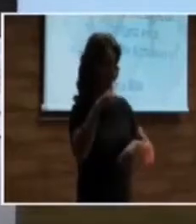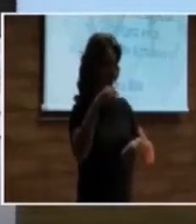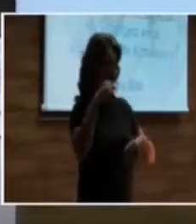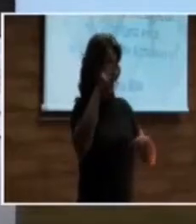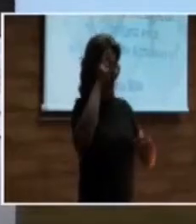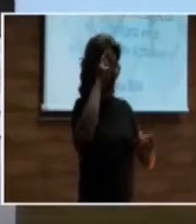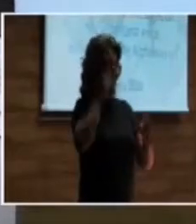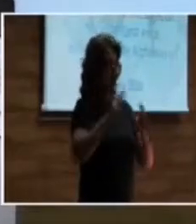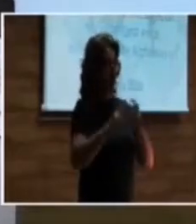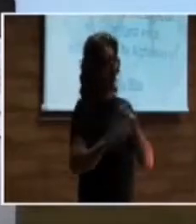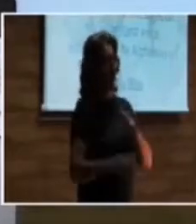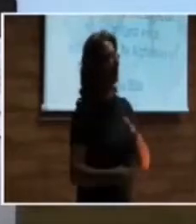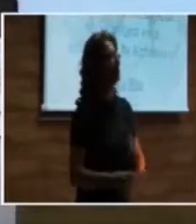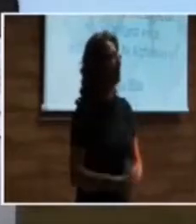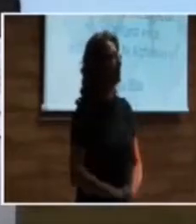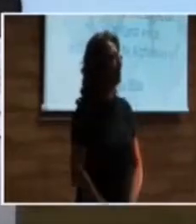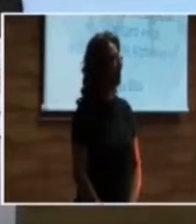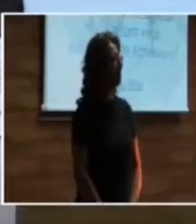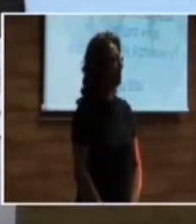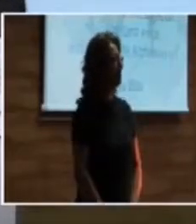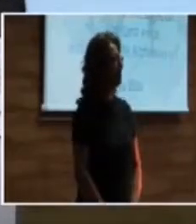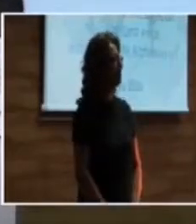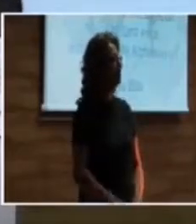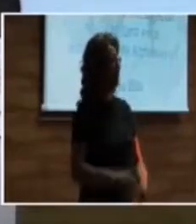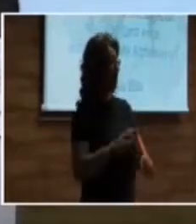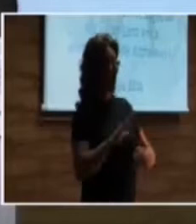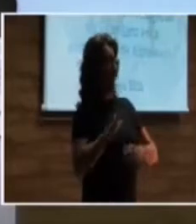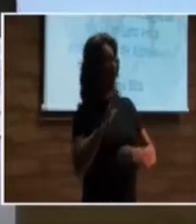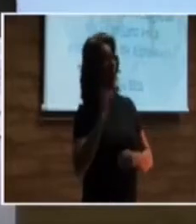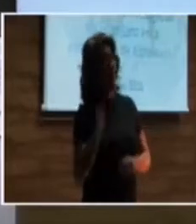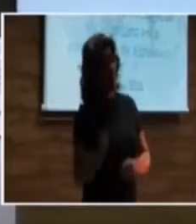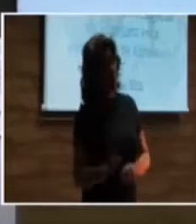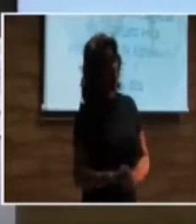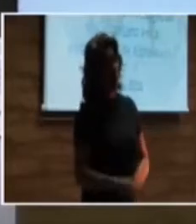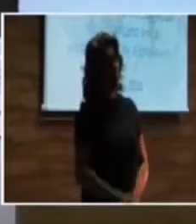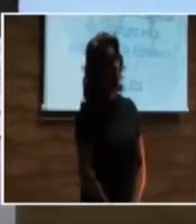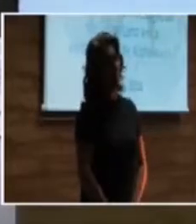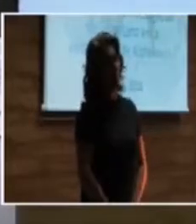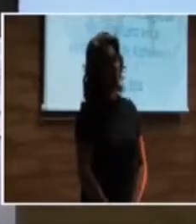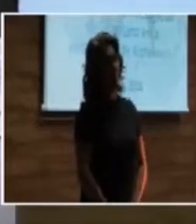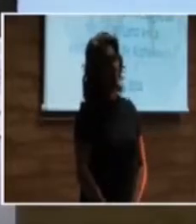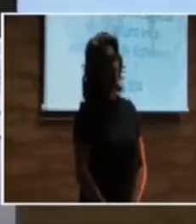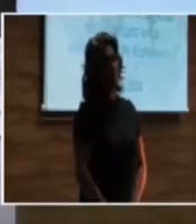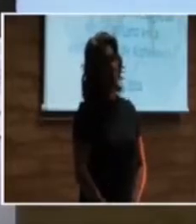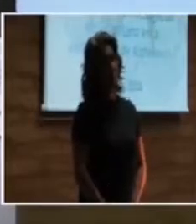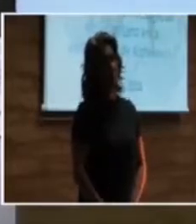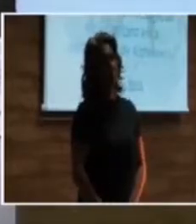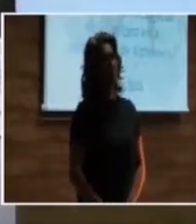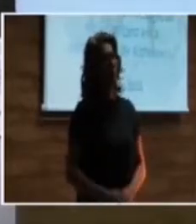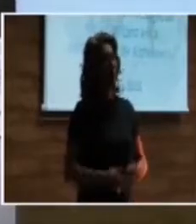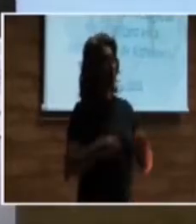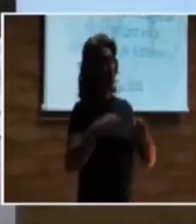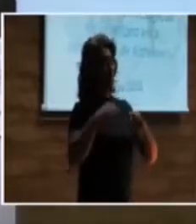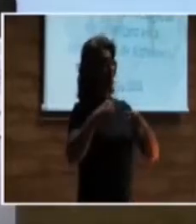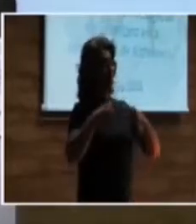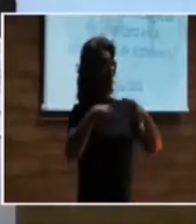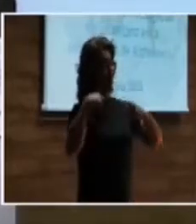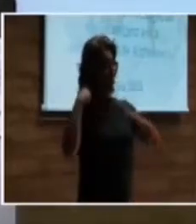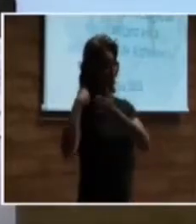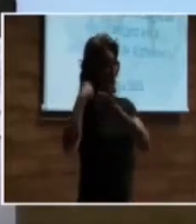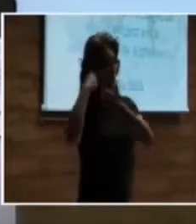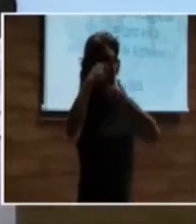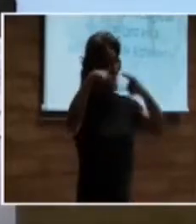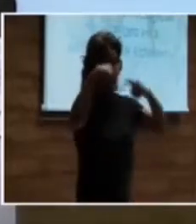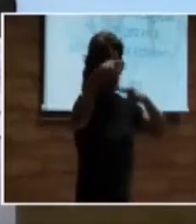España y también otro porcentaje de Italia, así que también esta instancia cultural vamos a hacer referencia con respecto a